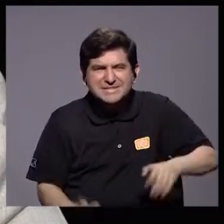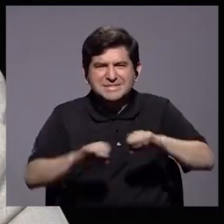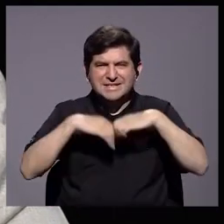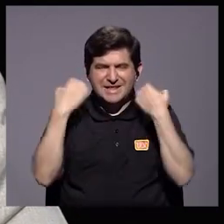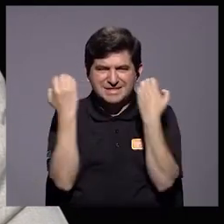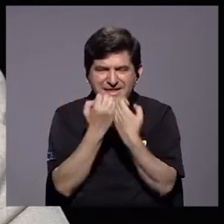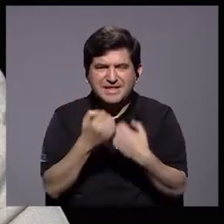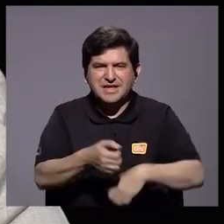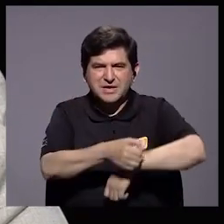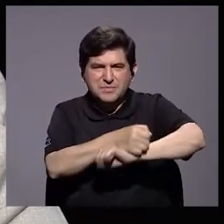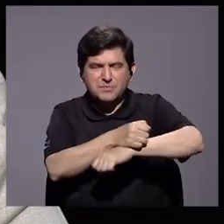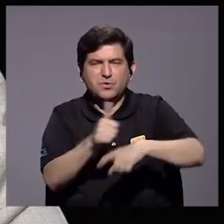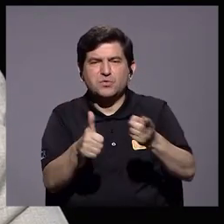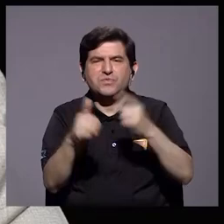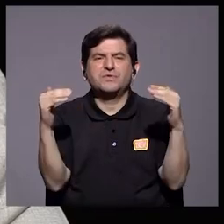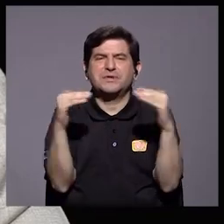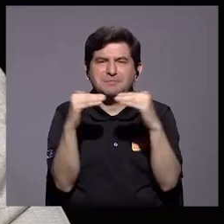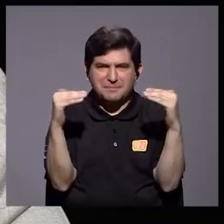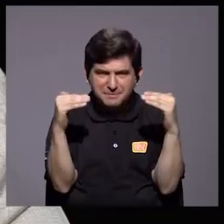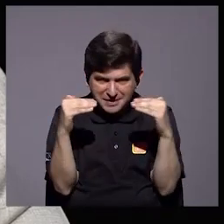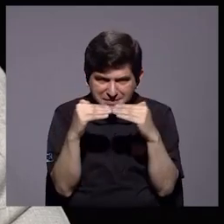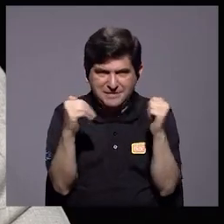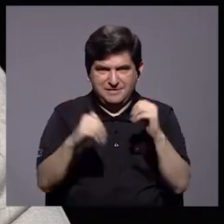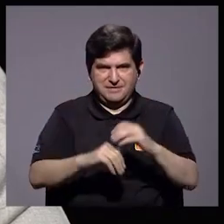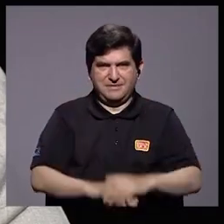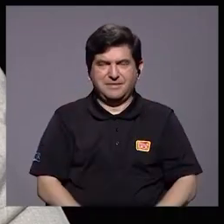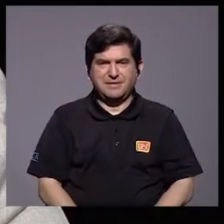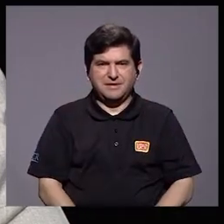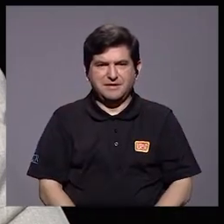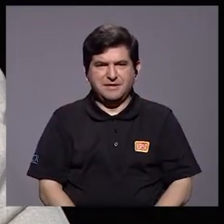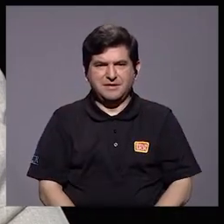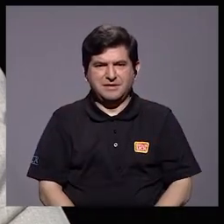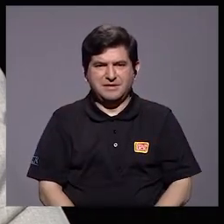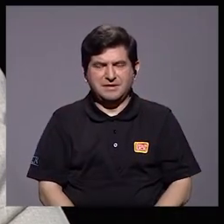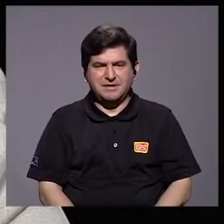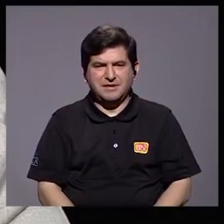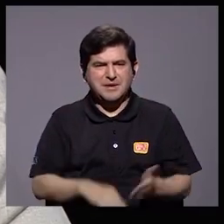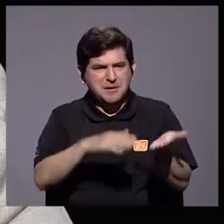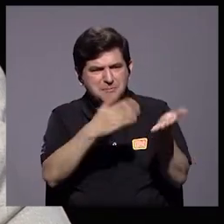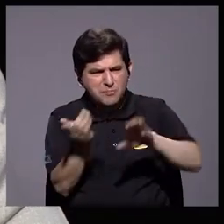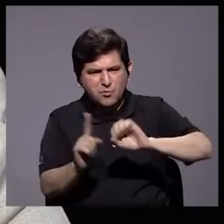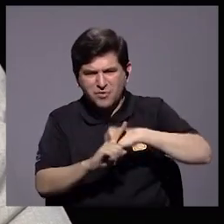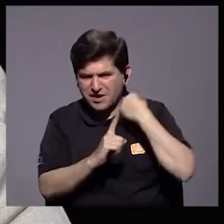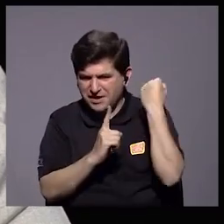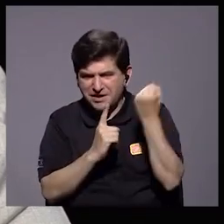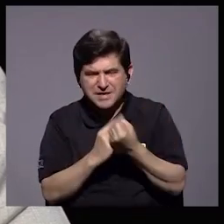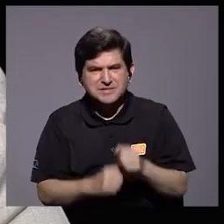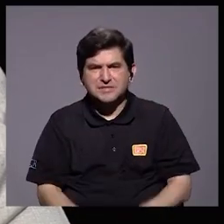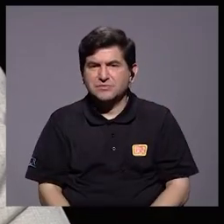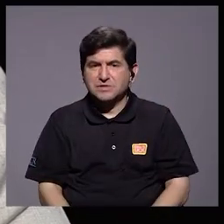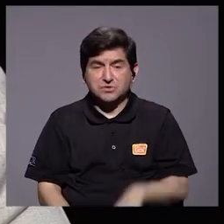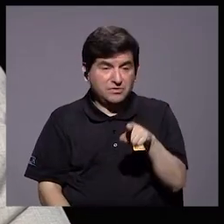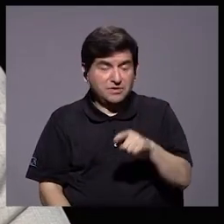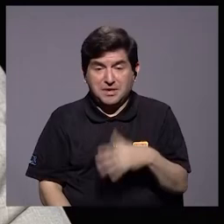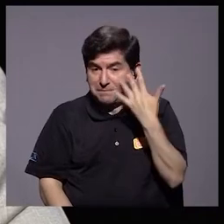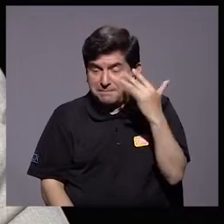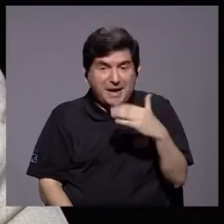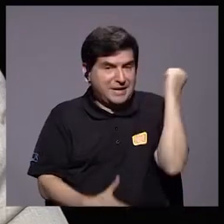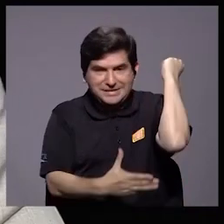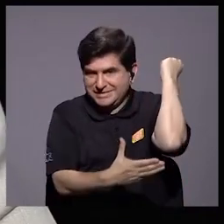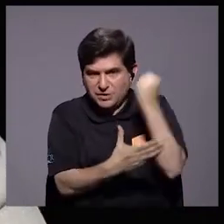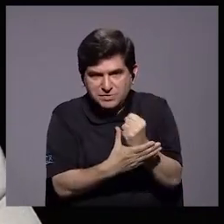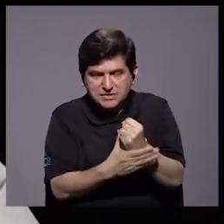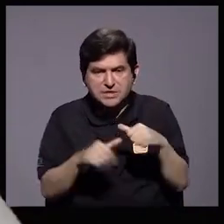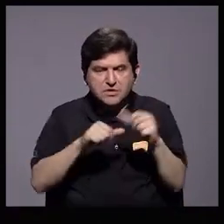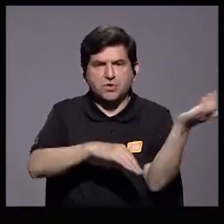fútbol de primera división fallece me parece en una situación total de homicidio y el día siguiente